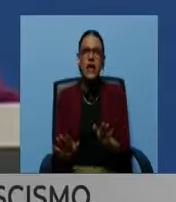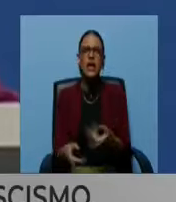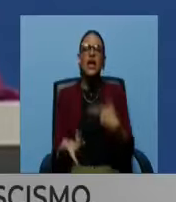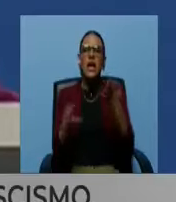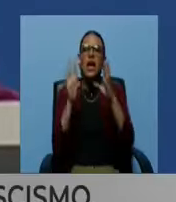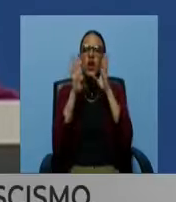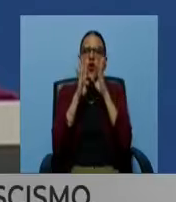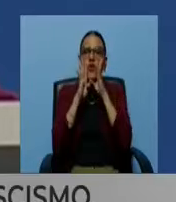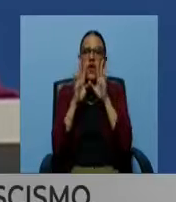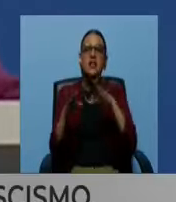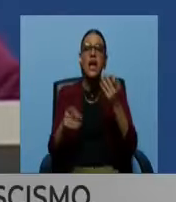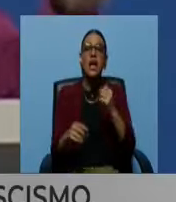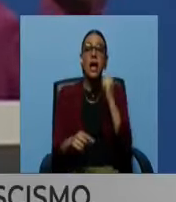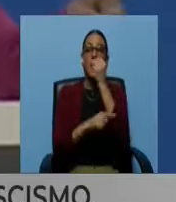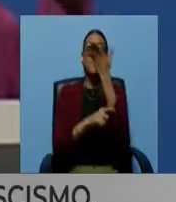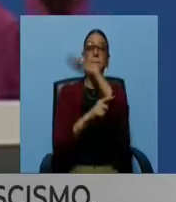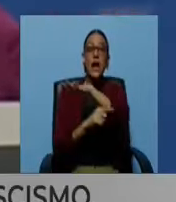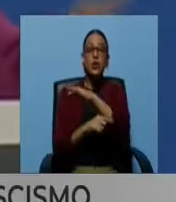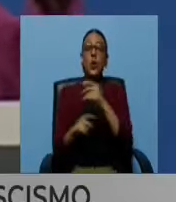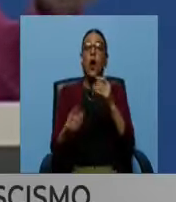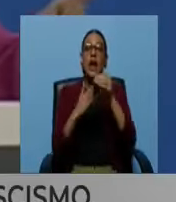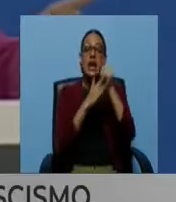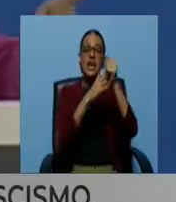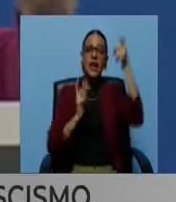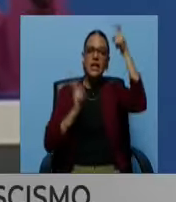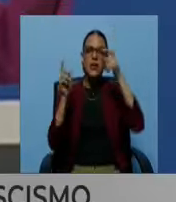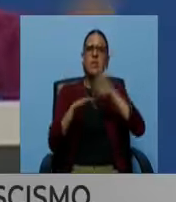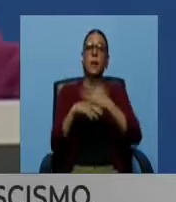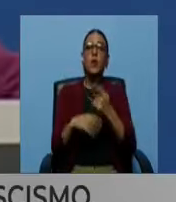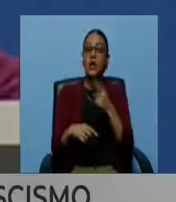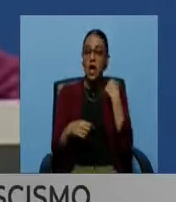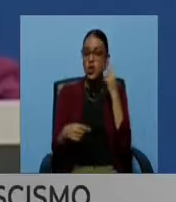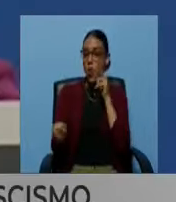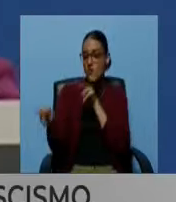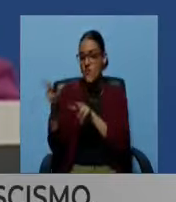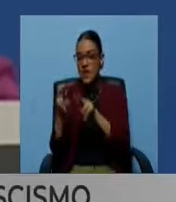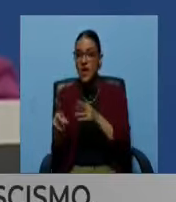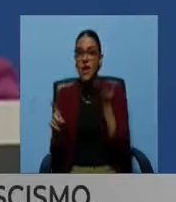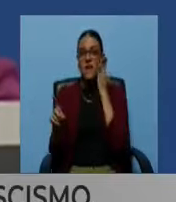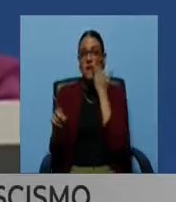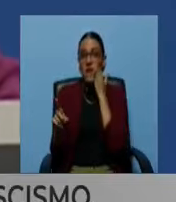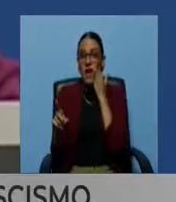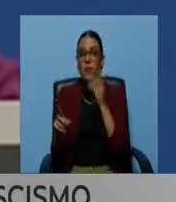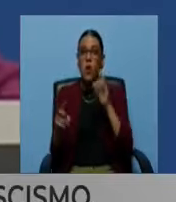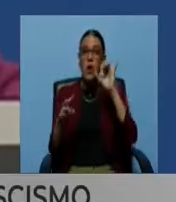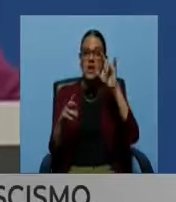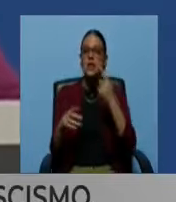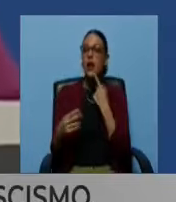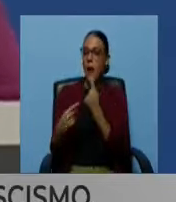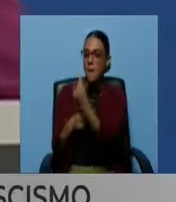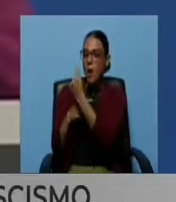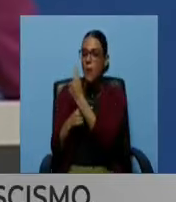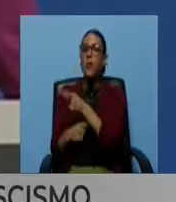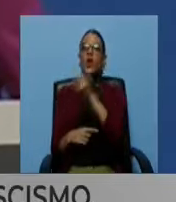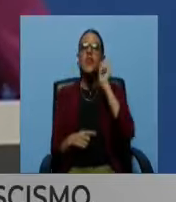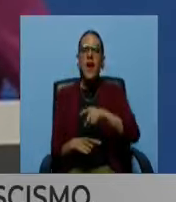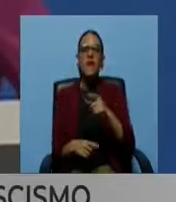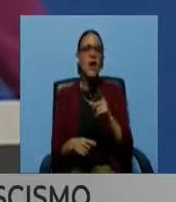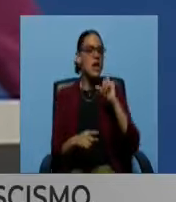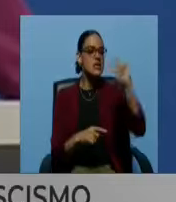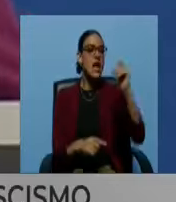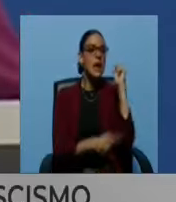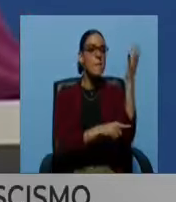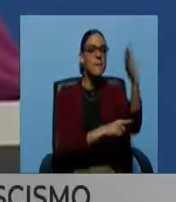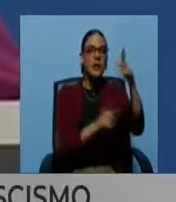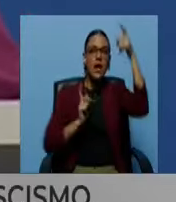que asesinó a una líder chavista porque en las redes sociales decía que había que matar chavistas y salió cargado de ese odio